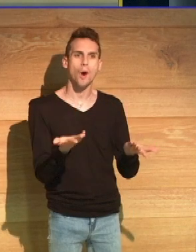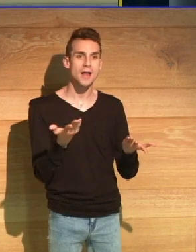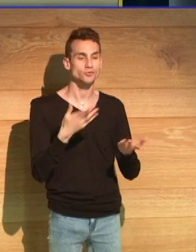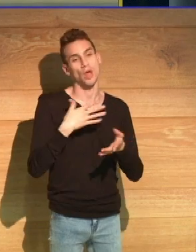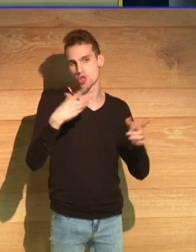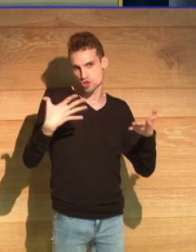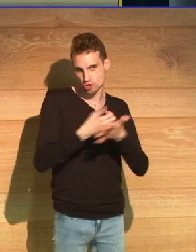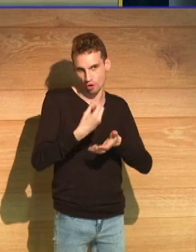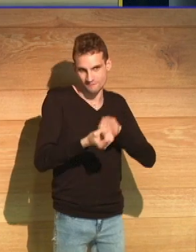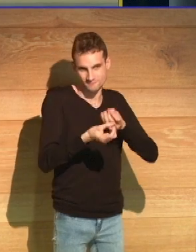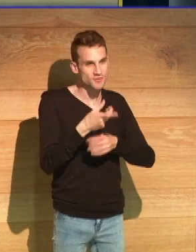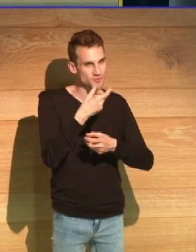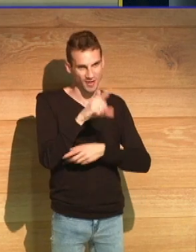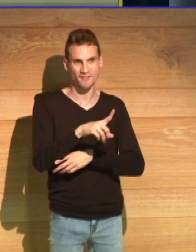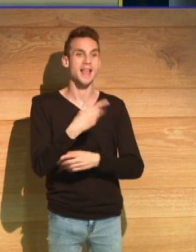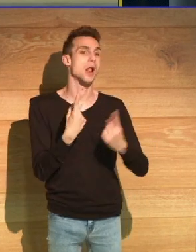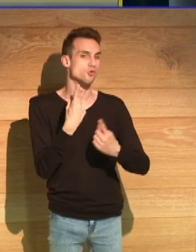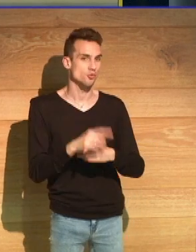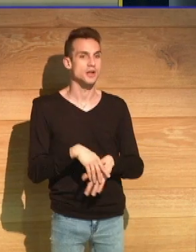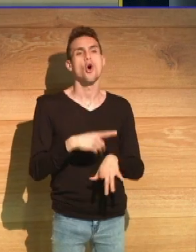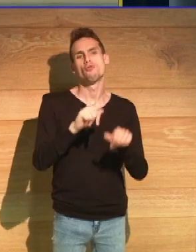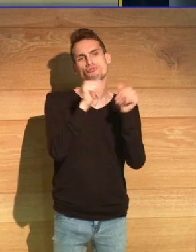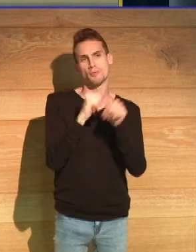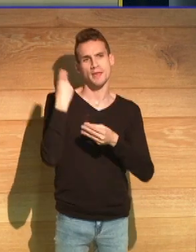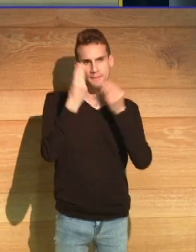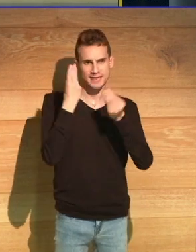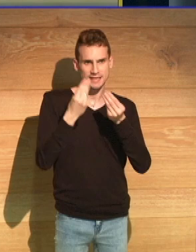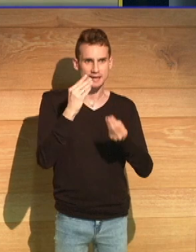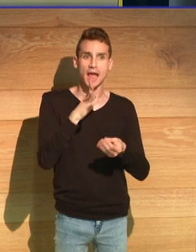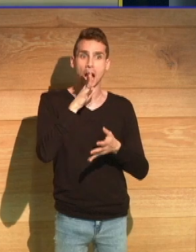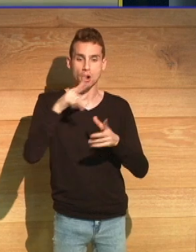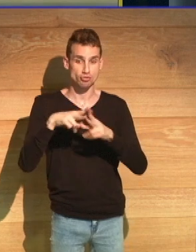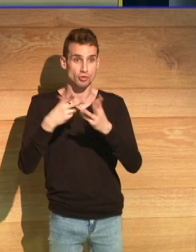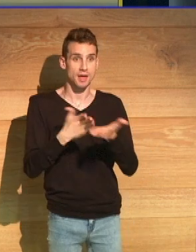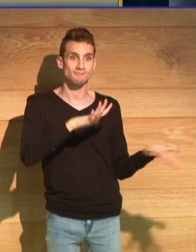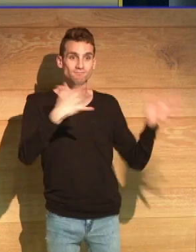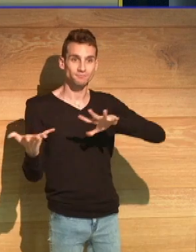todas, o formas de pensar que sí se han materializado en la sociedad actual.